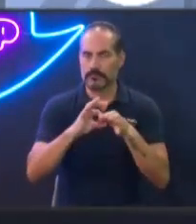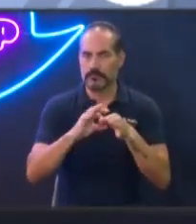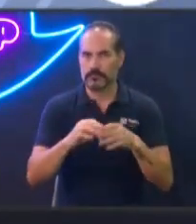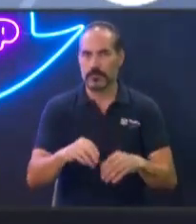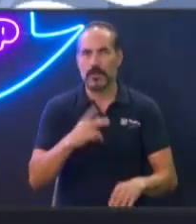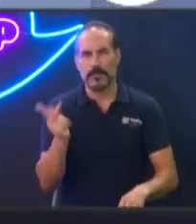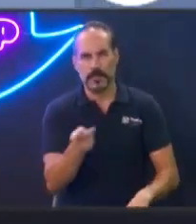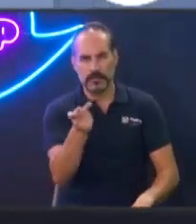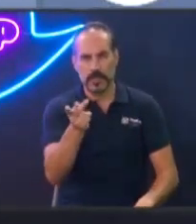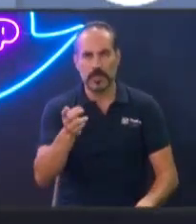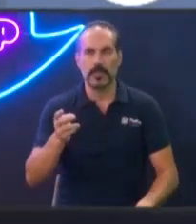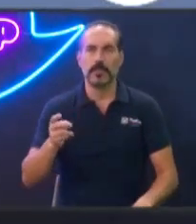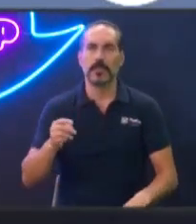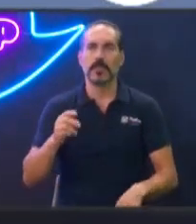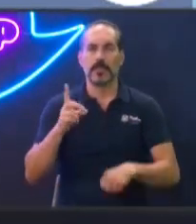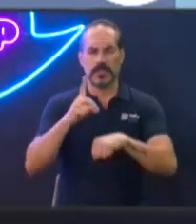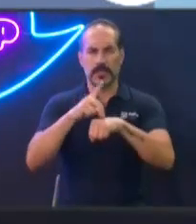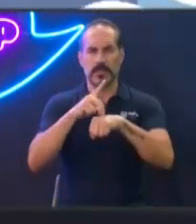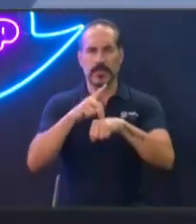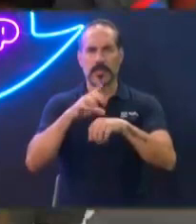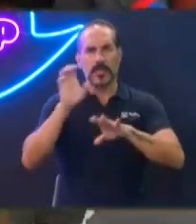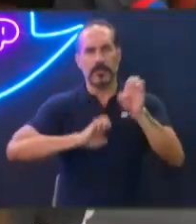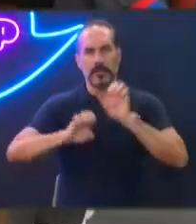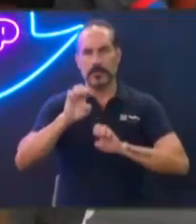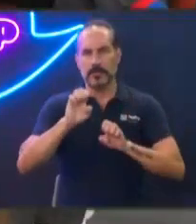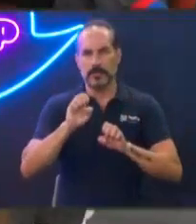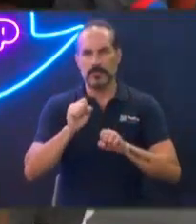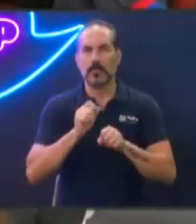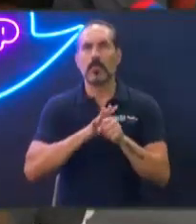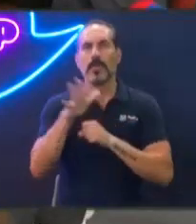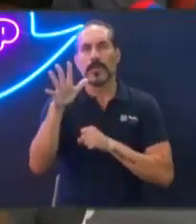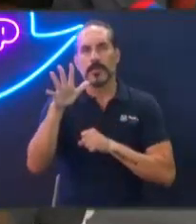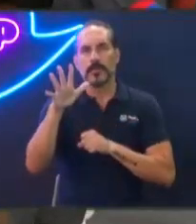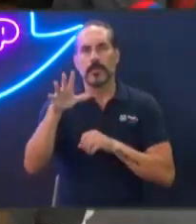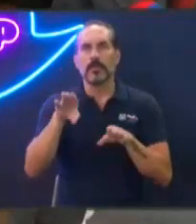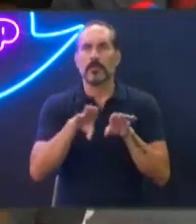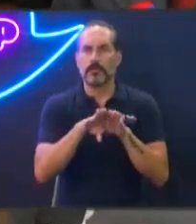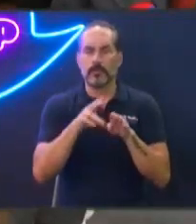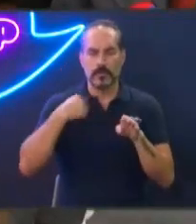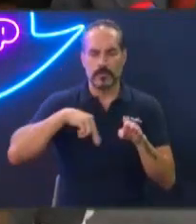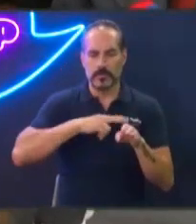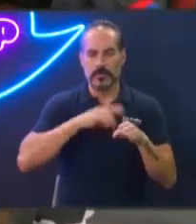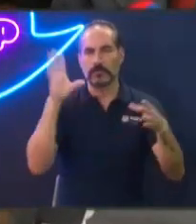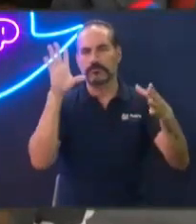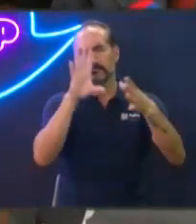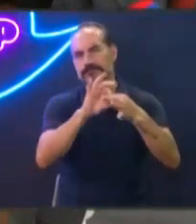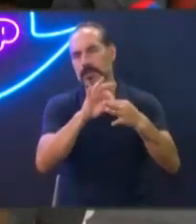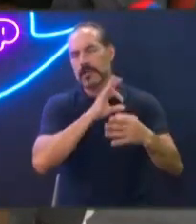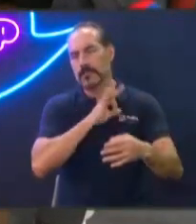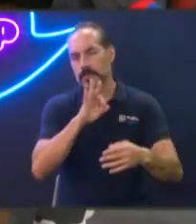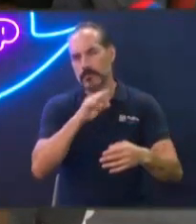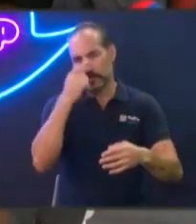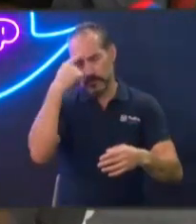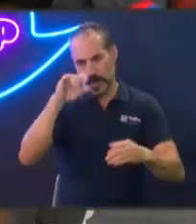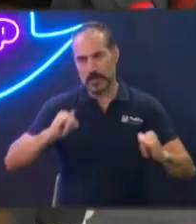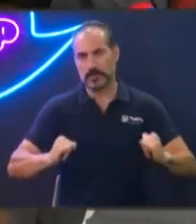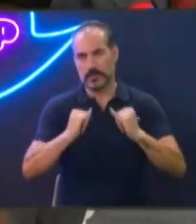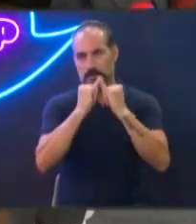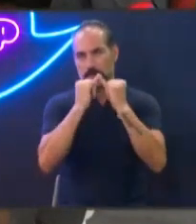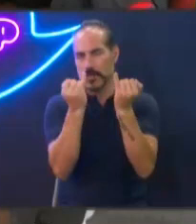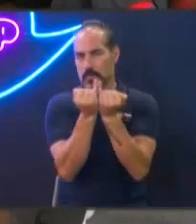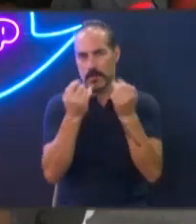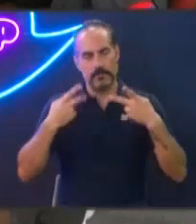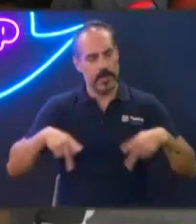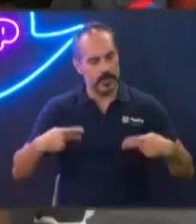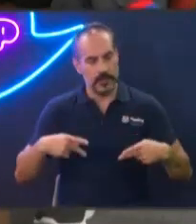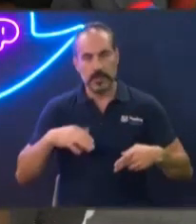este Qué días va a ser este evento Cómo podemos eh vincularnos con ustedes para las tanto las instituciones como las personas